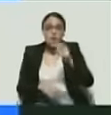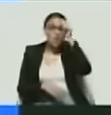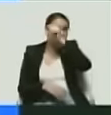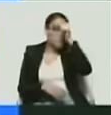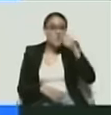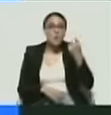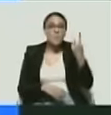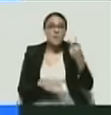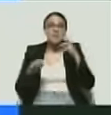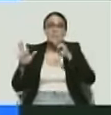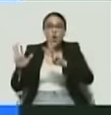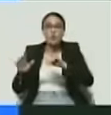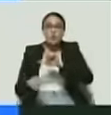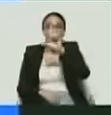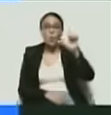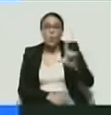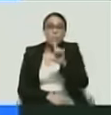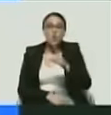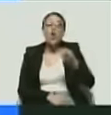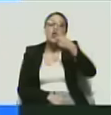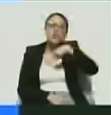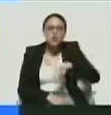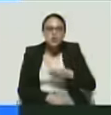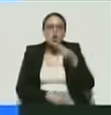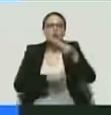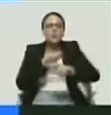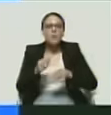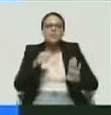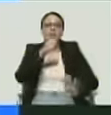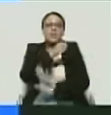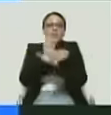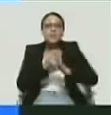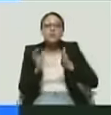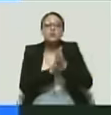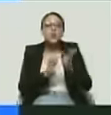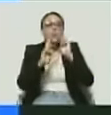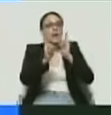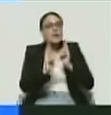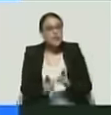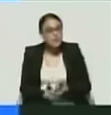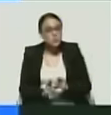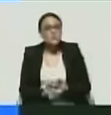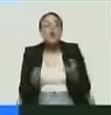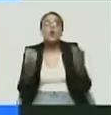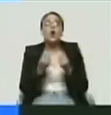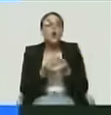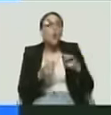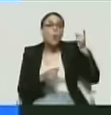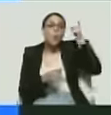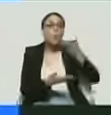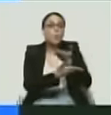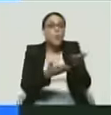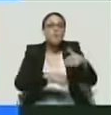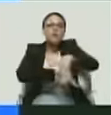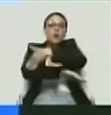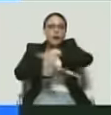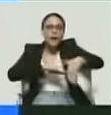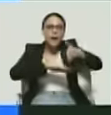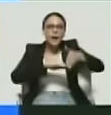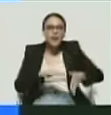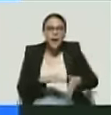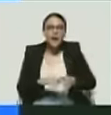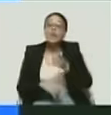julio, y vamos a defender el resultado electoral con la gente en la calle. Que quede claro,